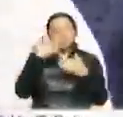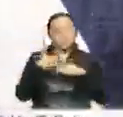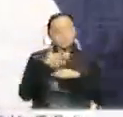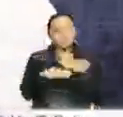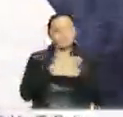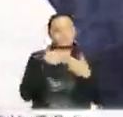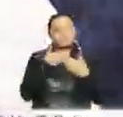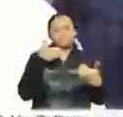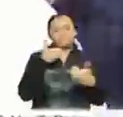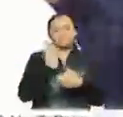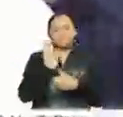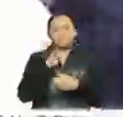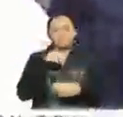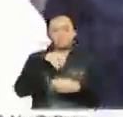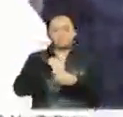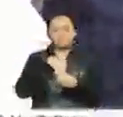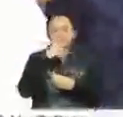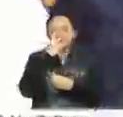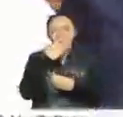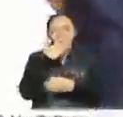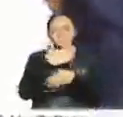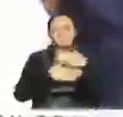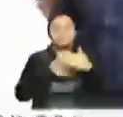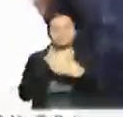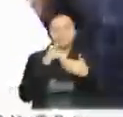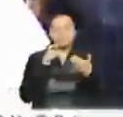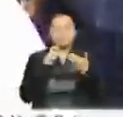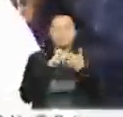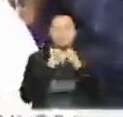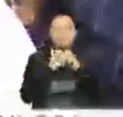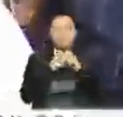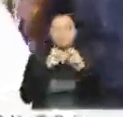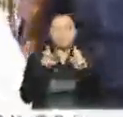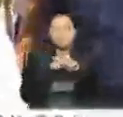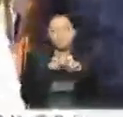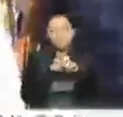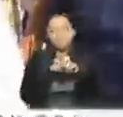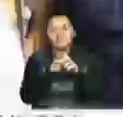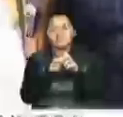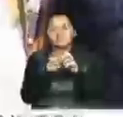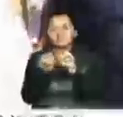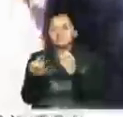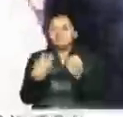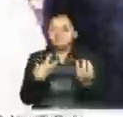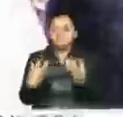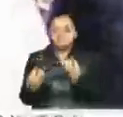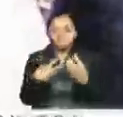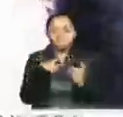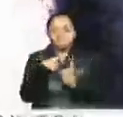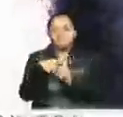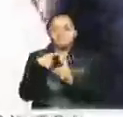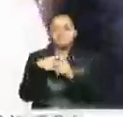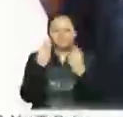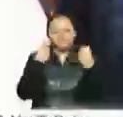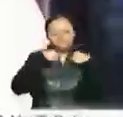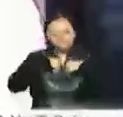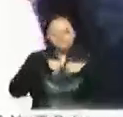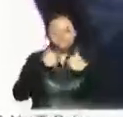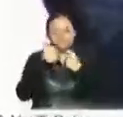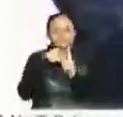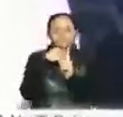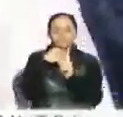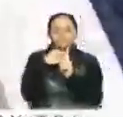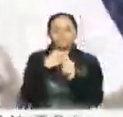entre cuatro paredes. Hemos recorrido cada rincón de la patria y créanme que hemos recibido mucho más de lo poco que hemos podido dar. Nos ha enriquecido el contacto con la